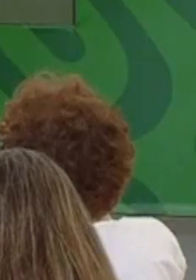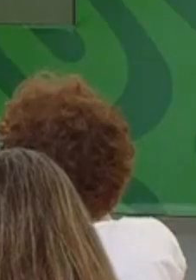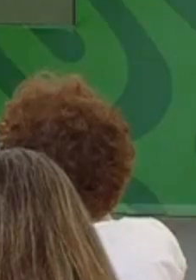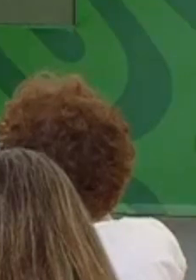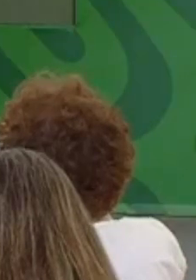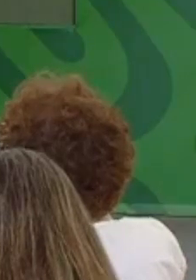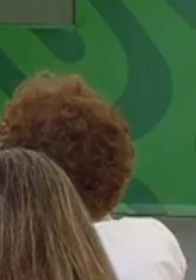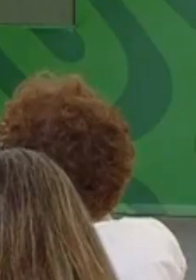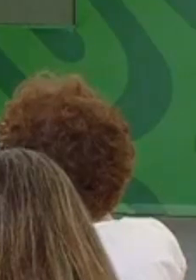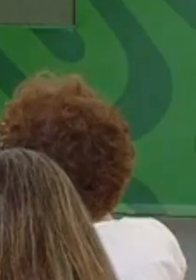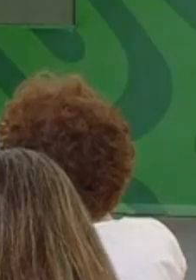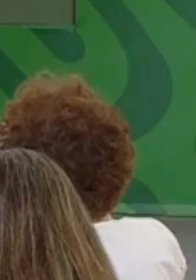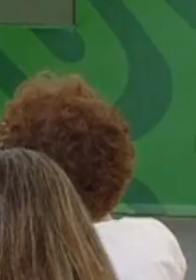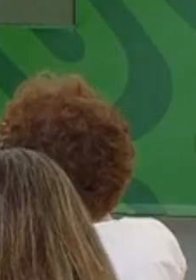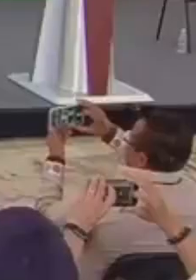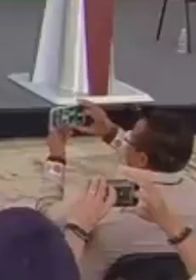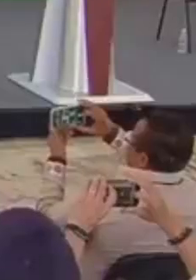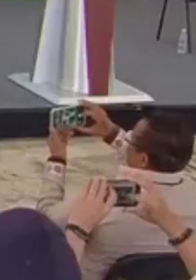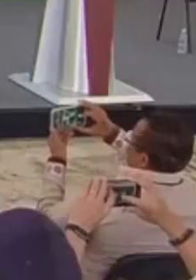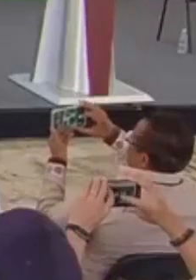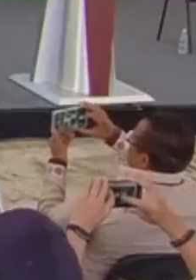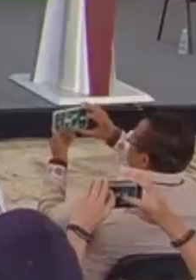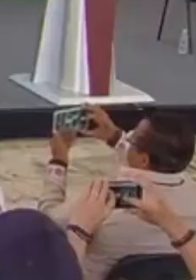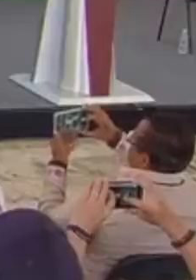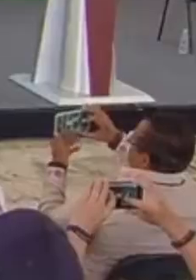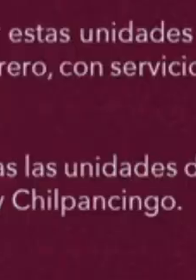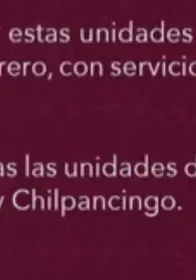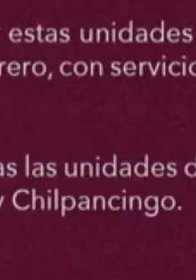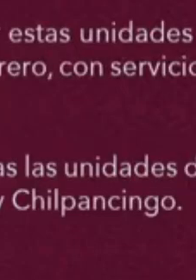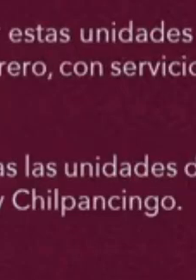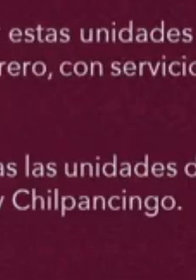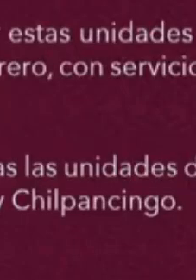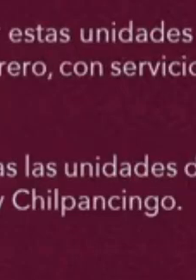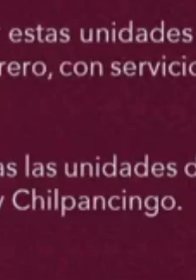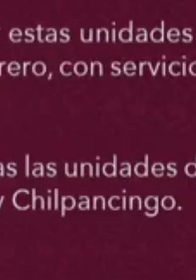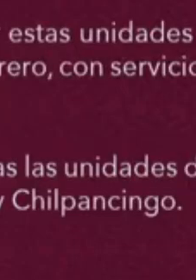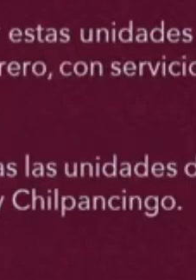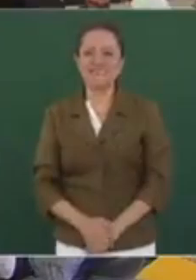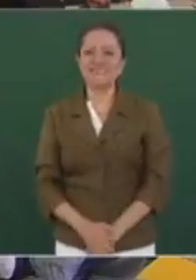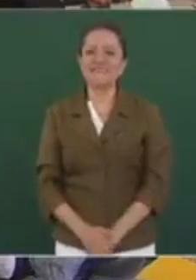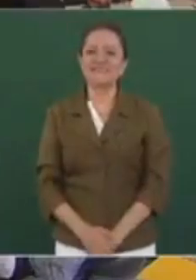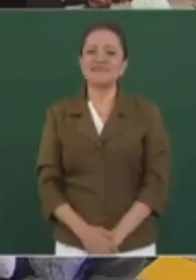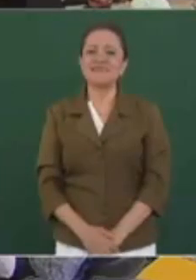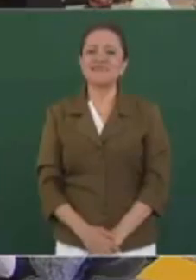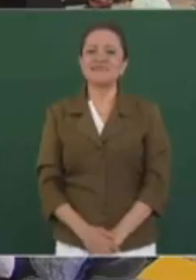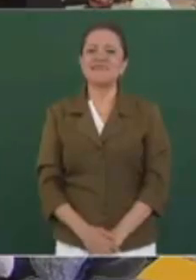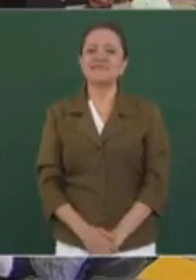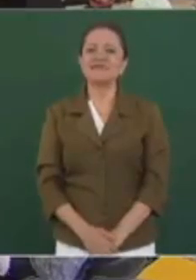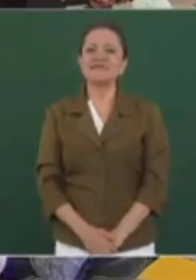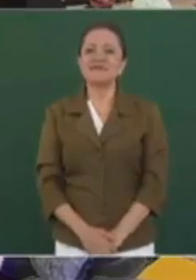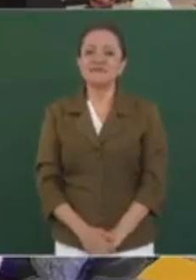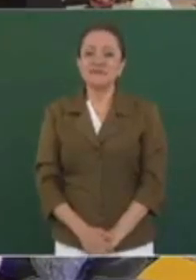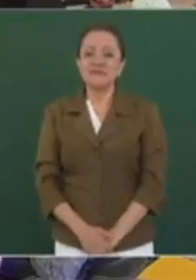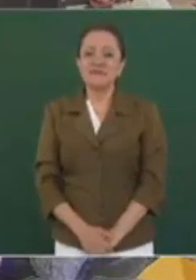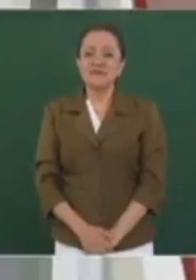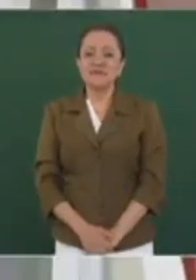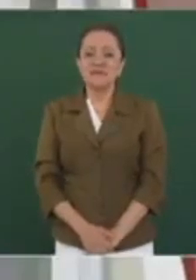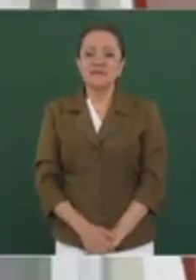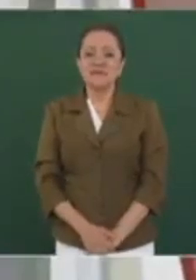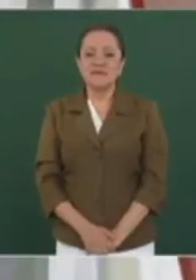garantizar atención médica a las personas que no cuentan con seguridad social. Informó Mar Horacio Ramos, RTG Noticias.